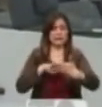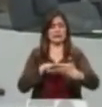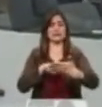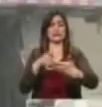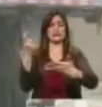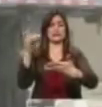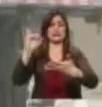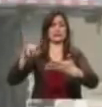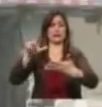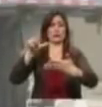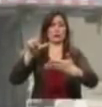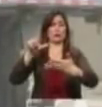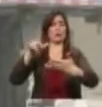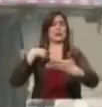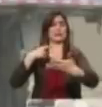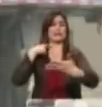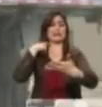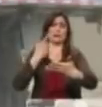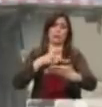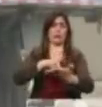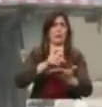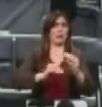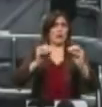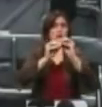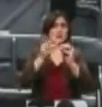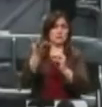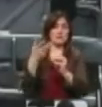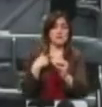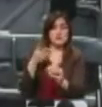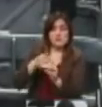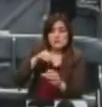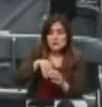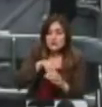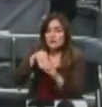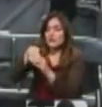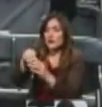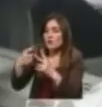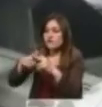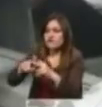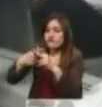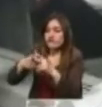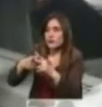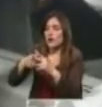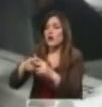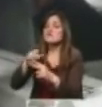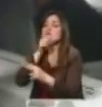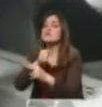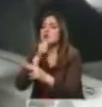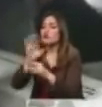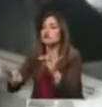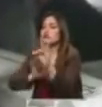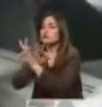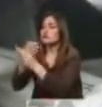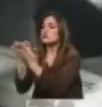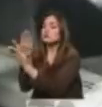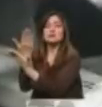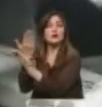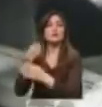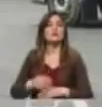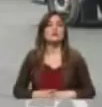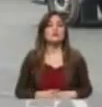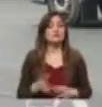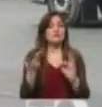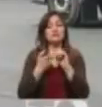11 de julio se destinaría esos recursos para dar mantenimiento a los camiones con averías y para reemplazar los que ya cumplieron con su vida útil. Pero